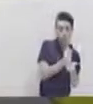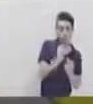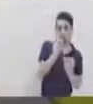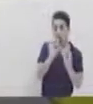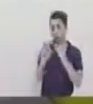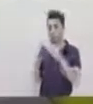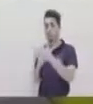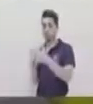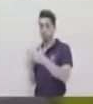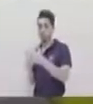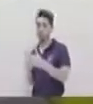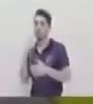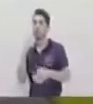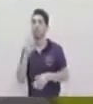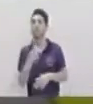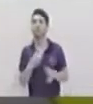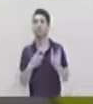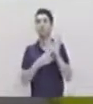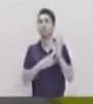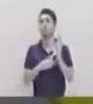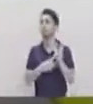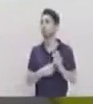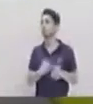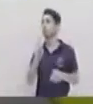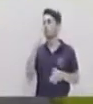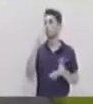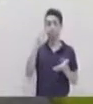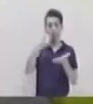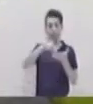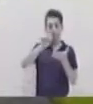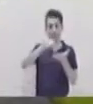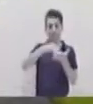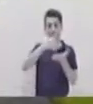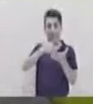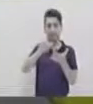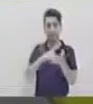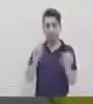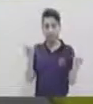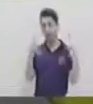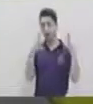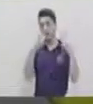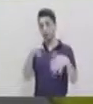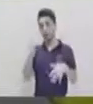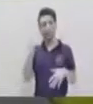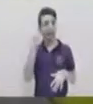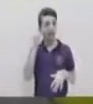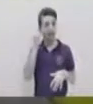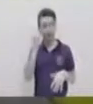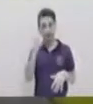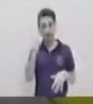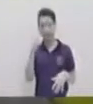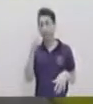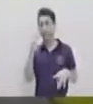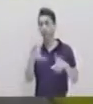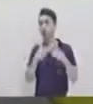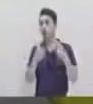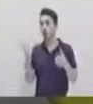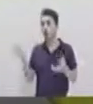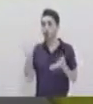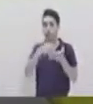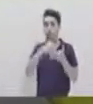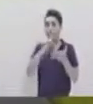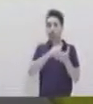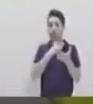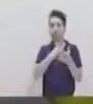Para este caso, vamos a hacer una demostración de lo que es una tinta mágica. Esta corresponde a un principio en el cual